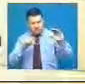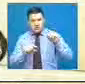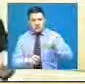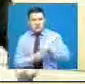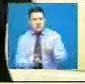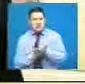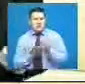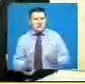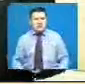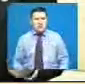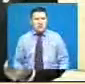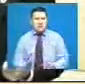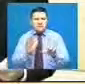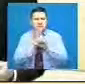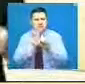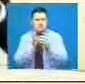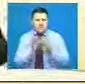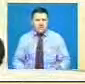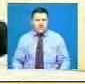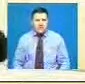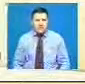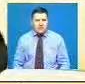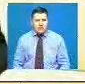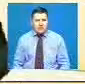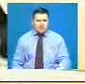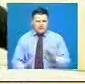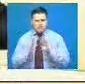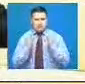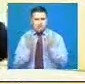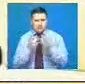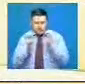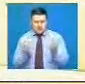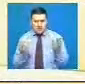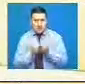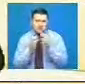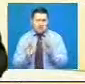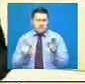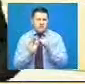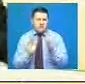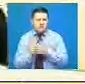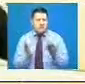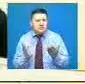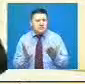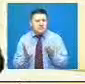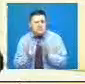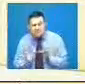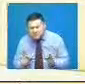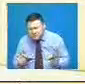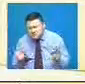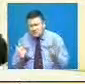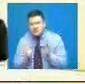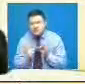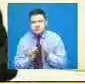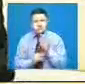ayuda una ley que aprobó este Congreso y que tiene trascendencia fundamental a la